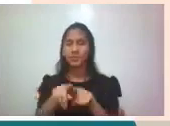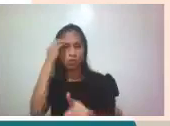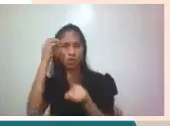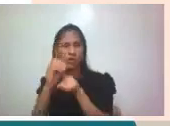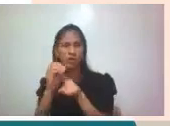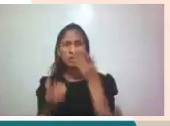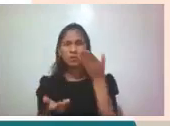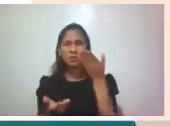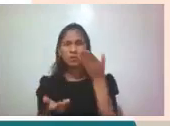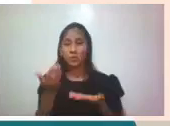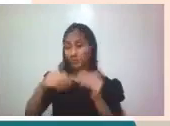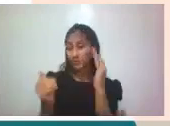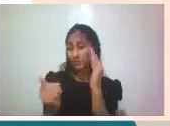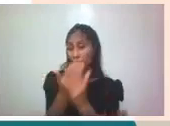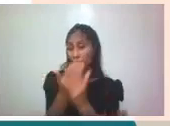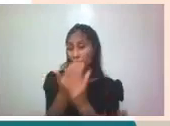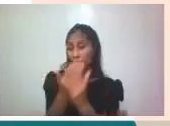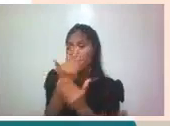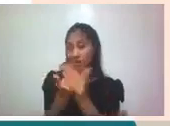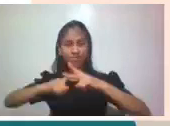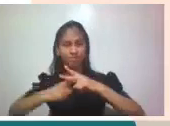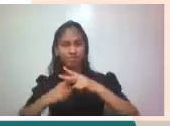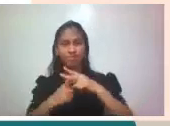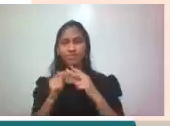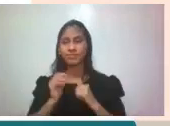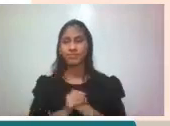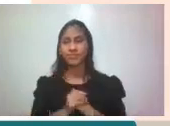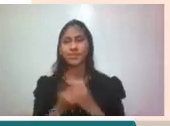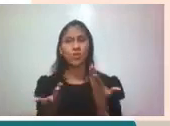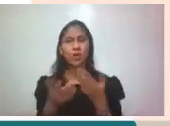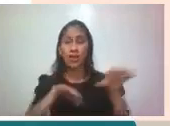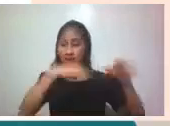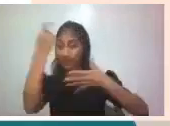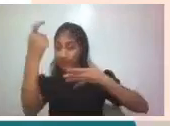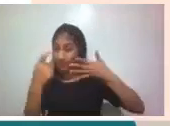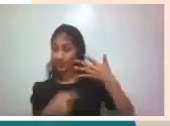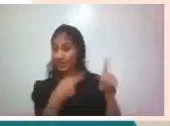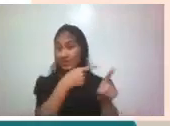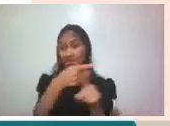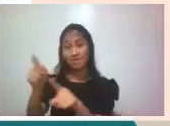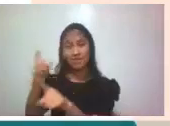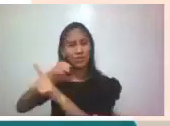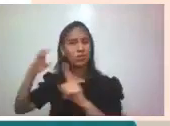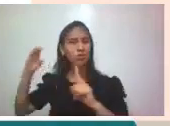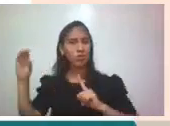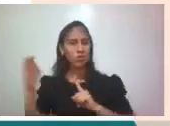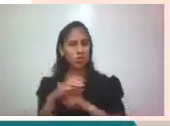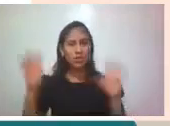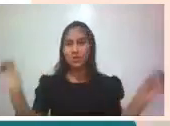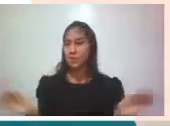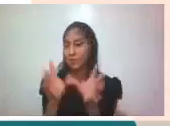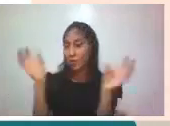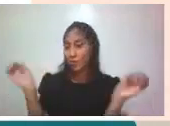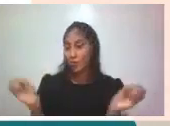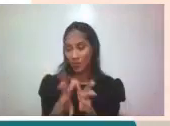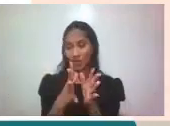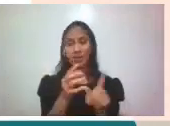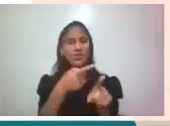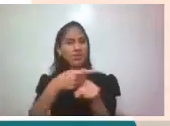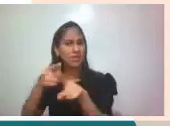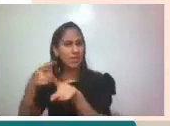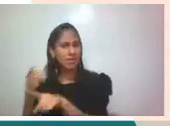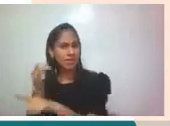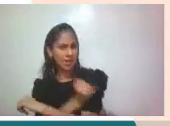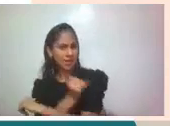esta nueva iniciativa en las acciones de interculturalidad es promover las sinergias institucionales. Y aquí